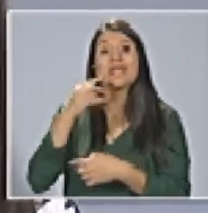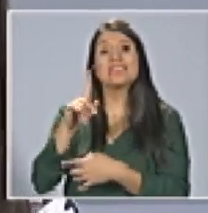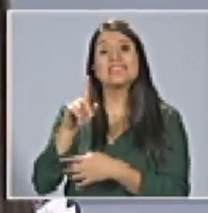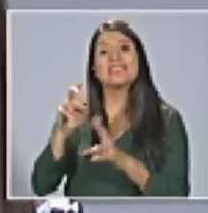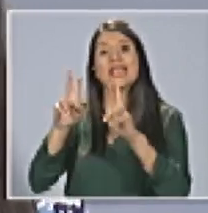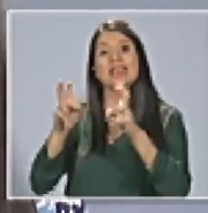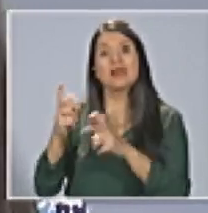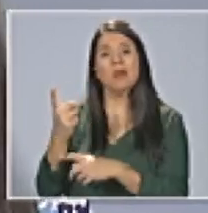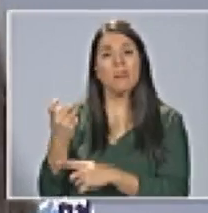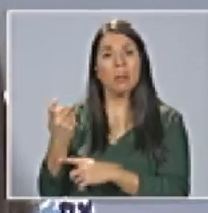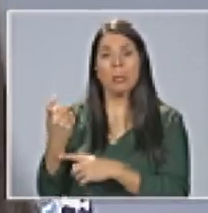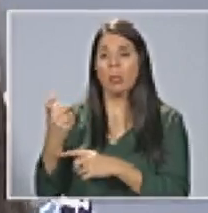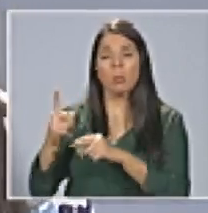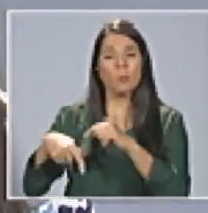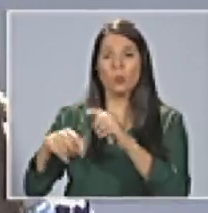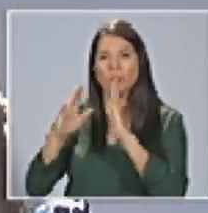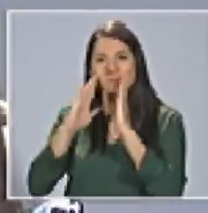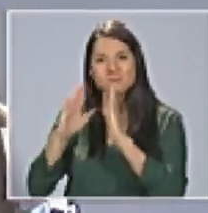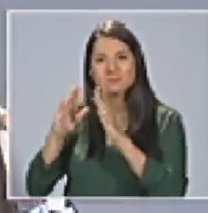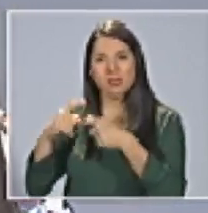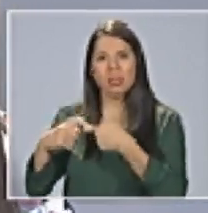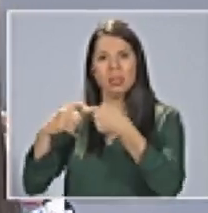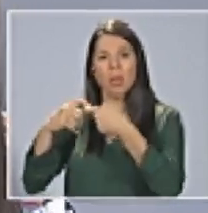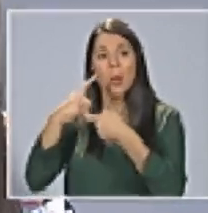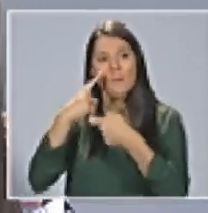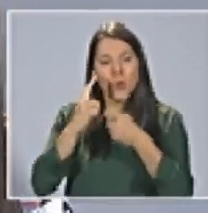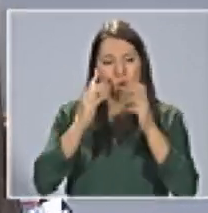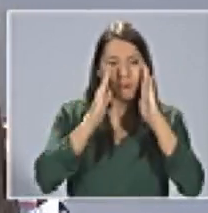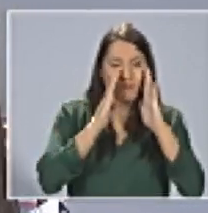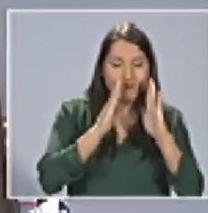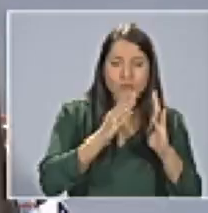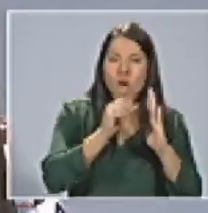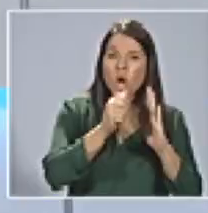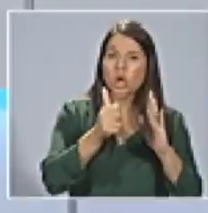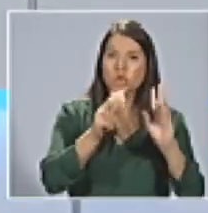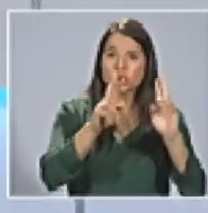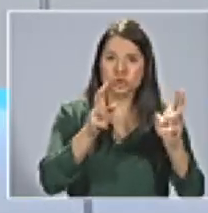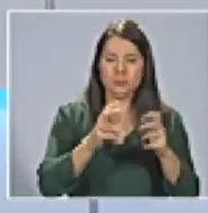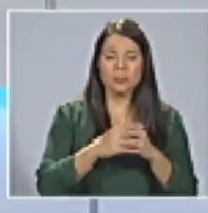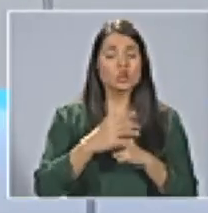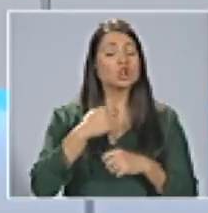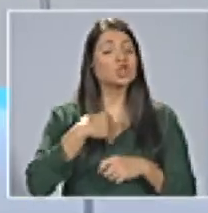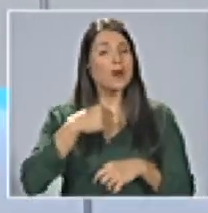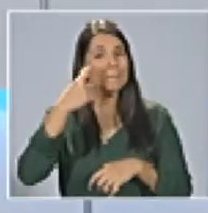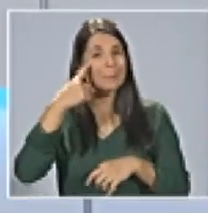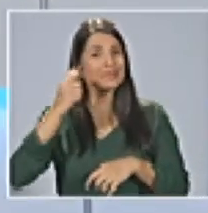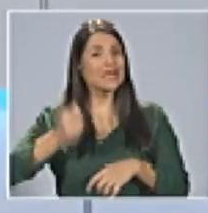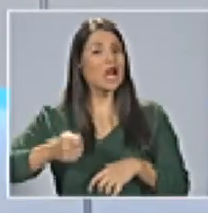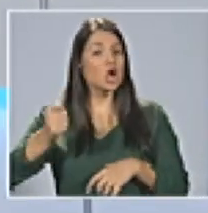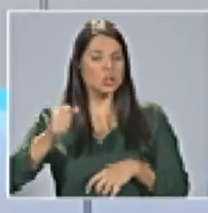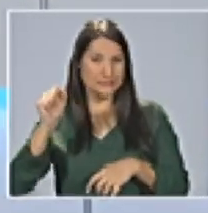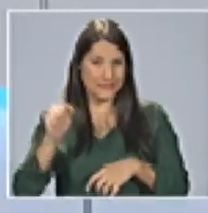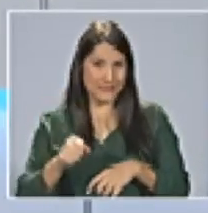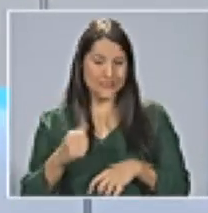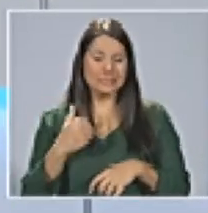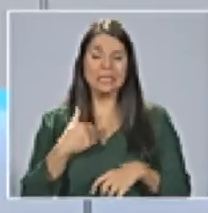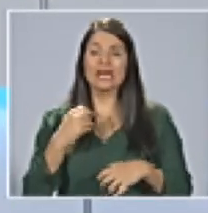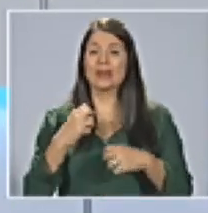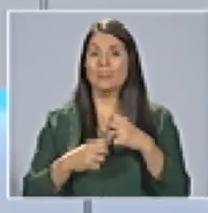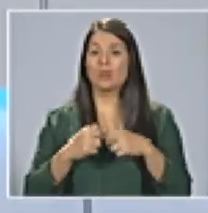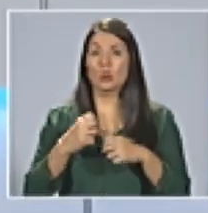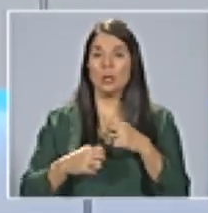podido resolver por el tema de los procesos disciplinarios. Yo creo que la Corte sí está sufriendo un problema